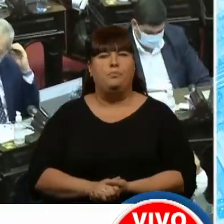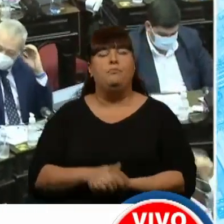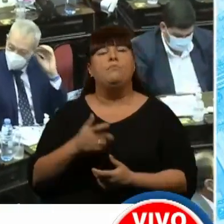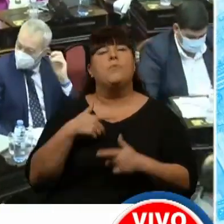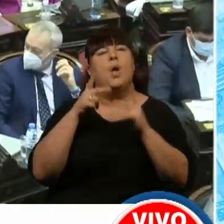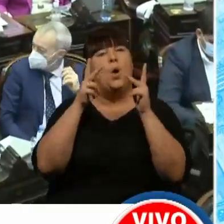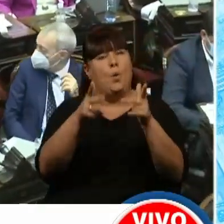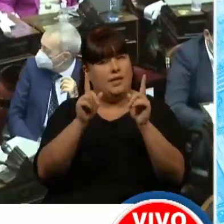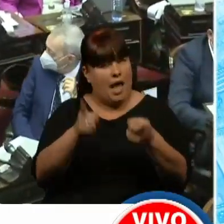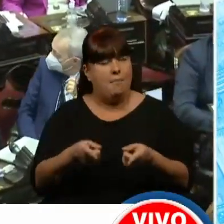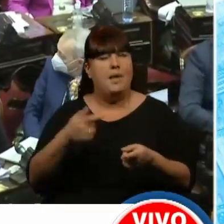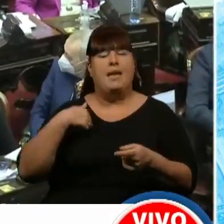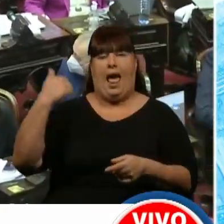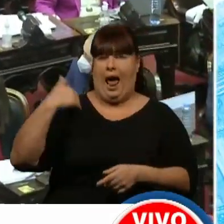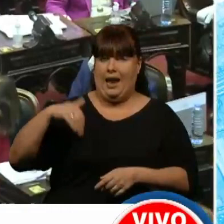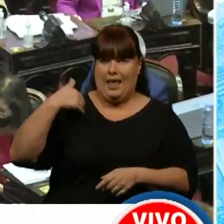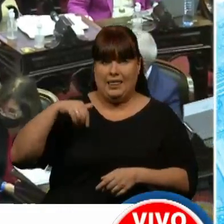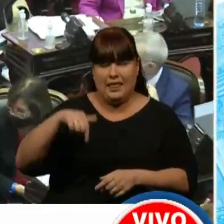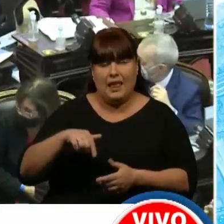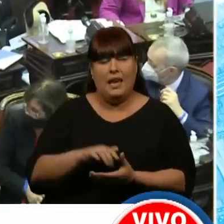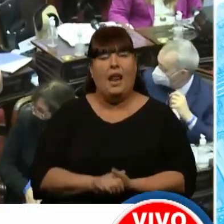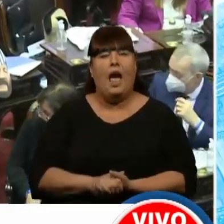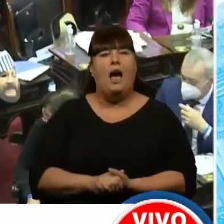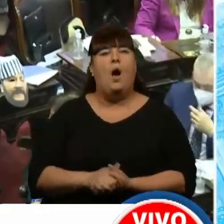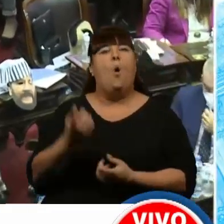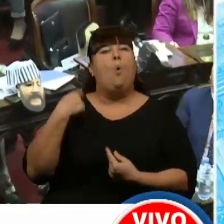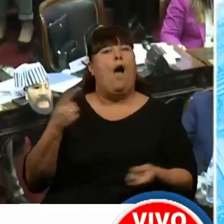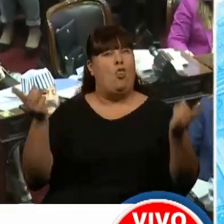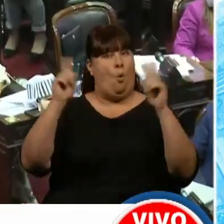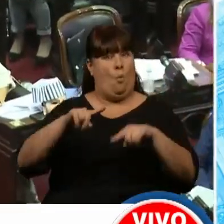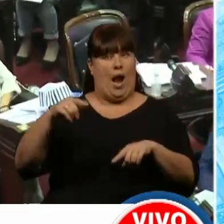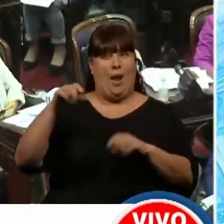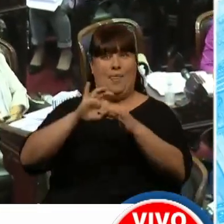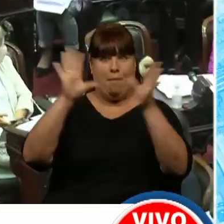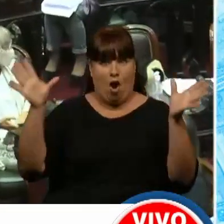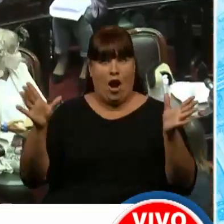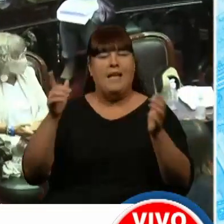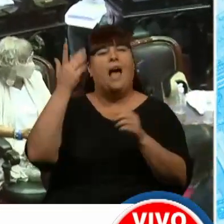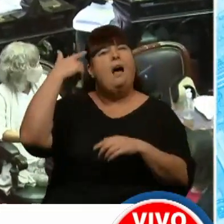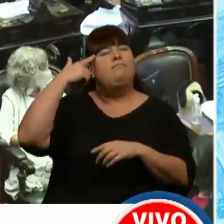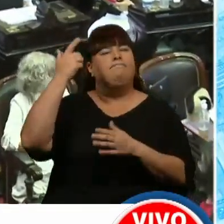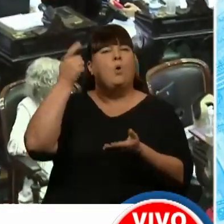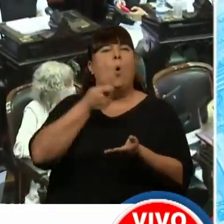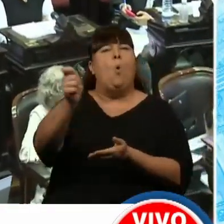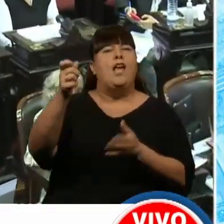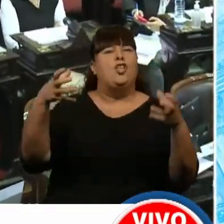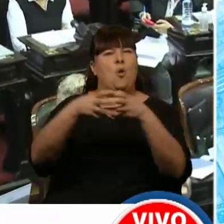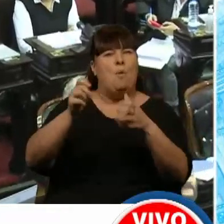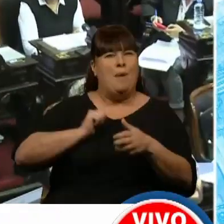Déjeme decirle, presidente, que nuestro país, desde el retorno democrático y el histórico juicio a las juntas